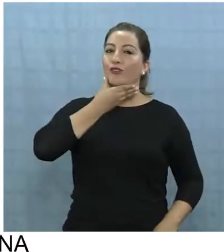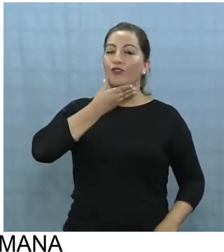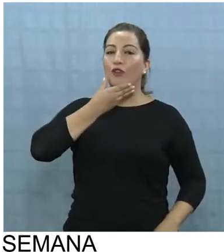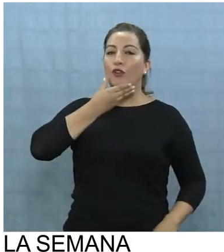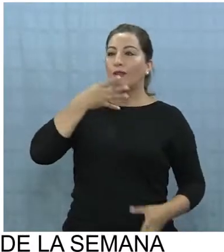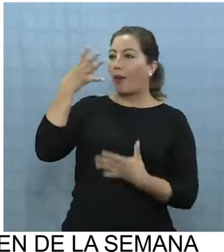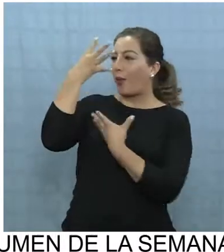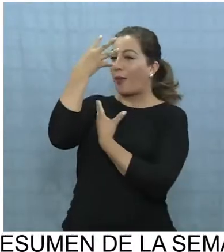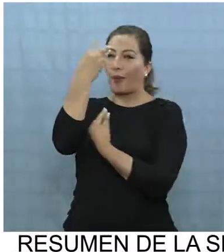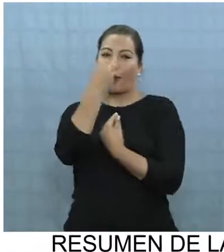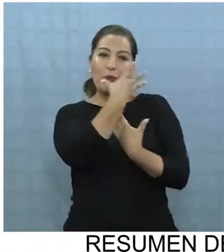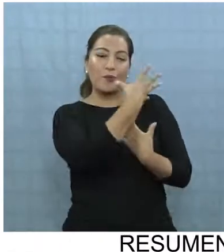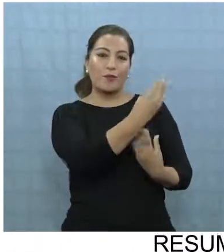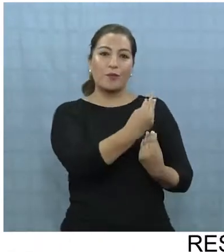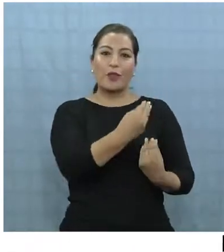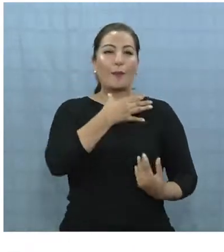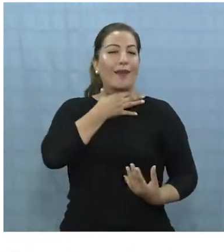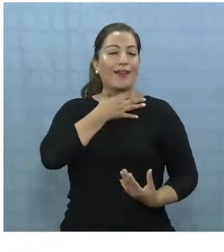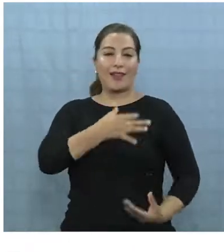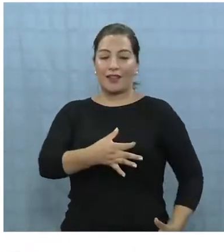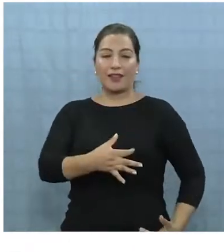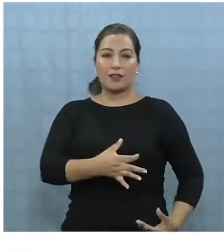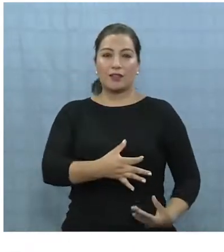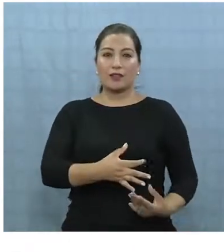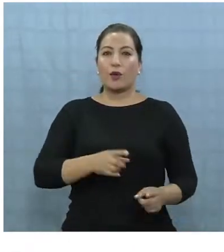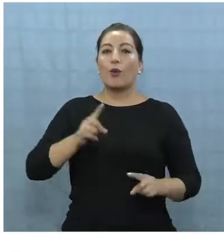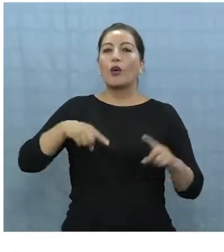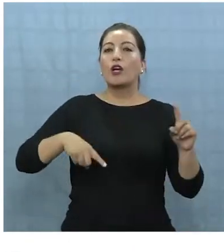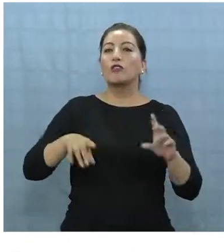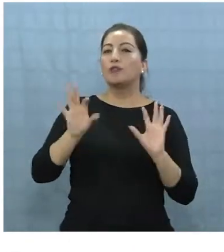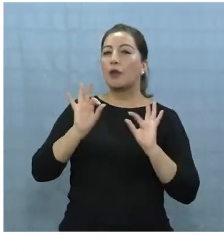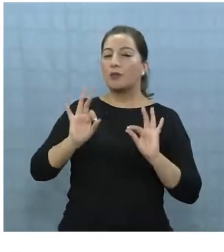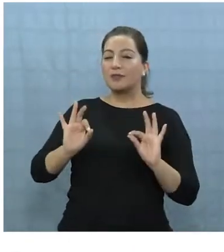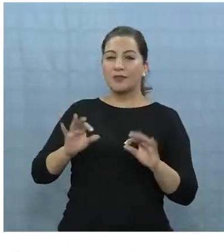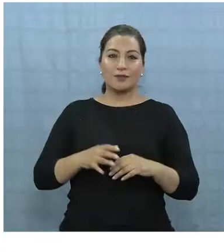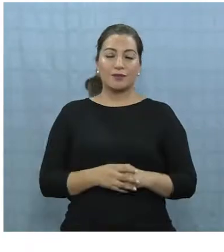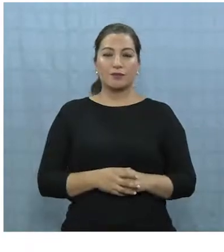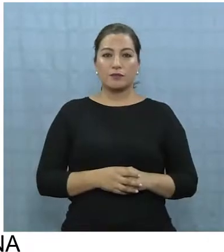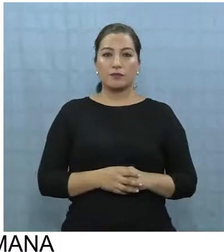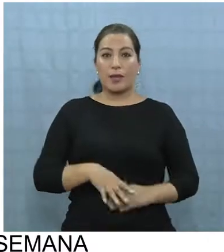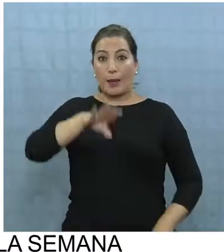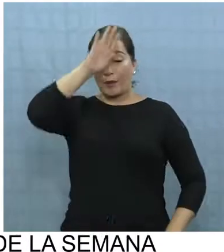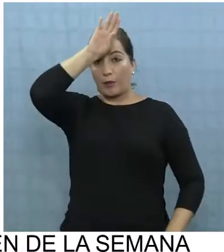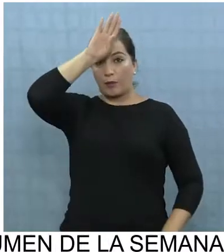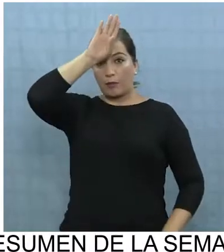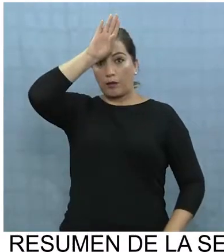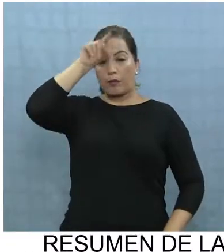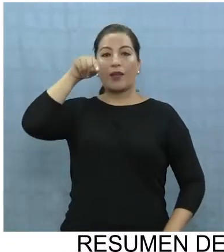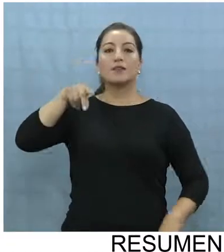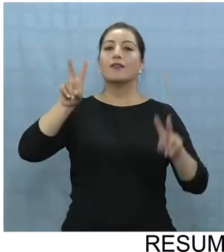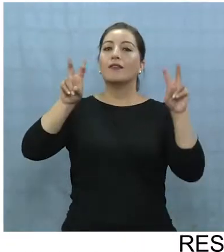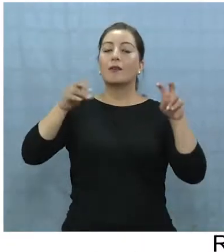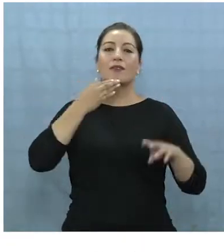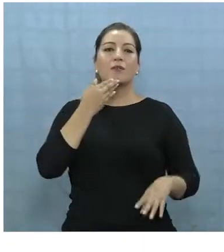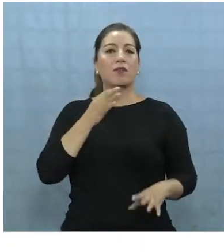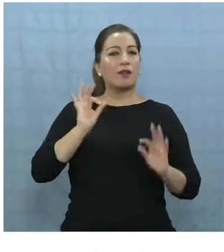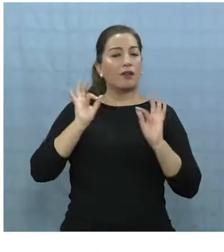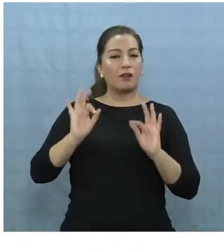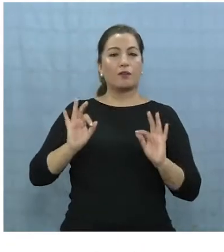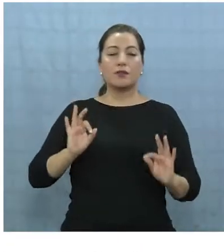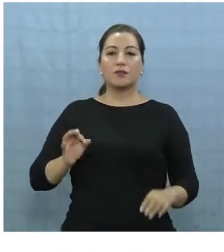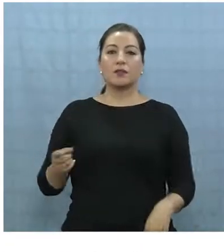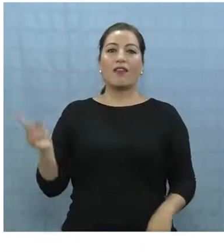muy, muy llamativo, muy encantador, tiene algo como muy especial, muy místico. Bueno, la visita del Papa igual es algo muy